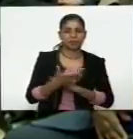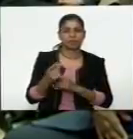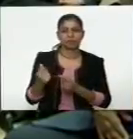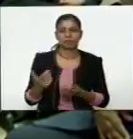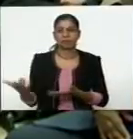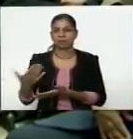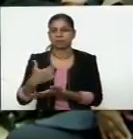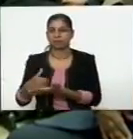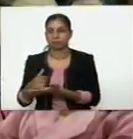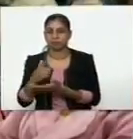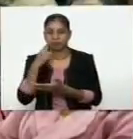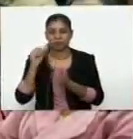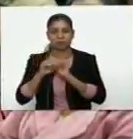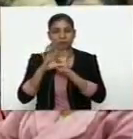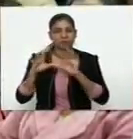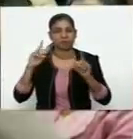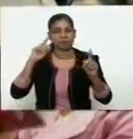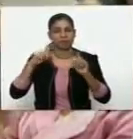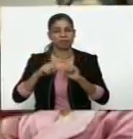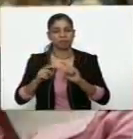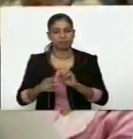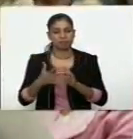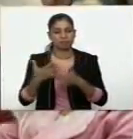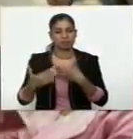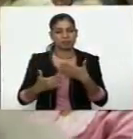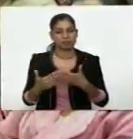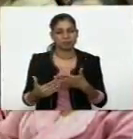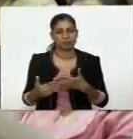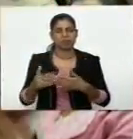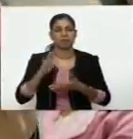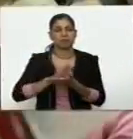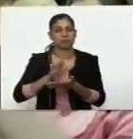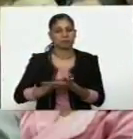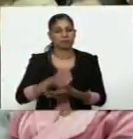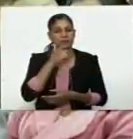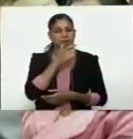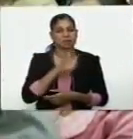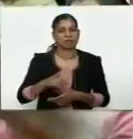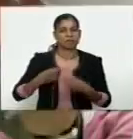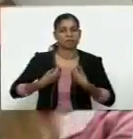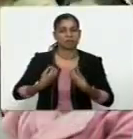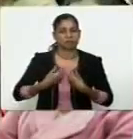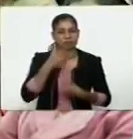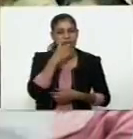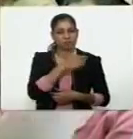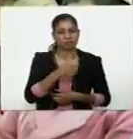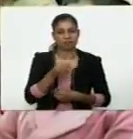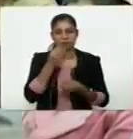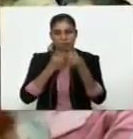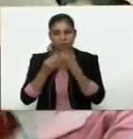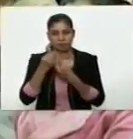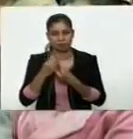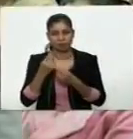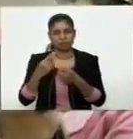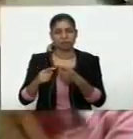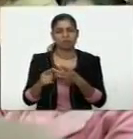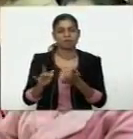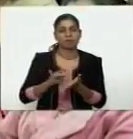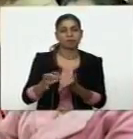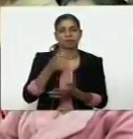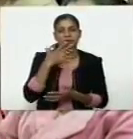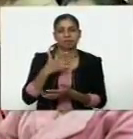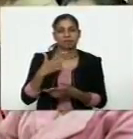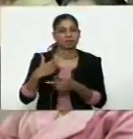recursos adicionales, claramente tienen un destino: generar las condiciones de tranquilidad, de recuperar la calidad de vida de nuestro pueblo a través del alimento, la comida, las medicinas,